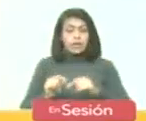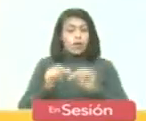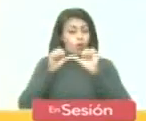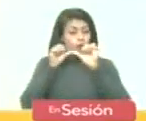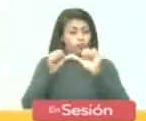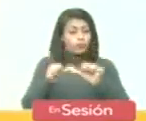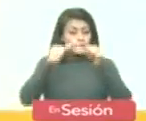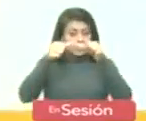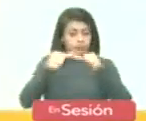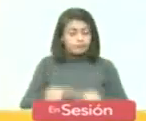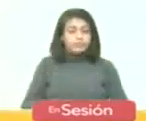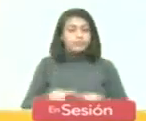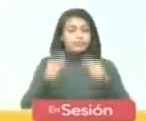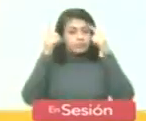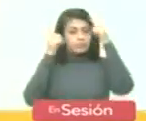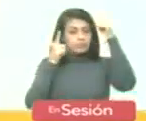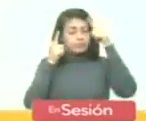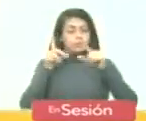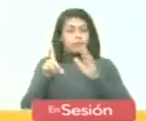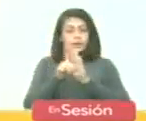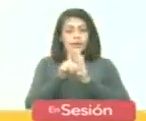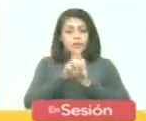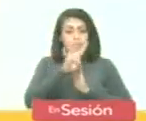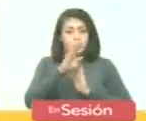Chávez, cuando a través del decreto